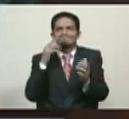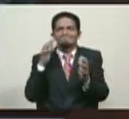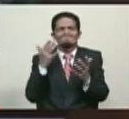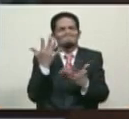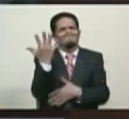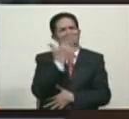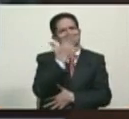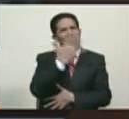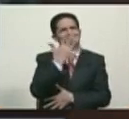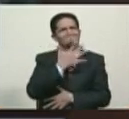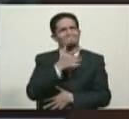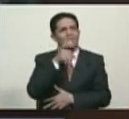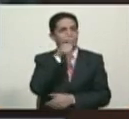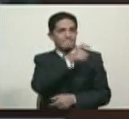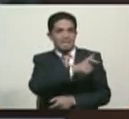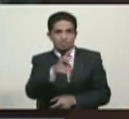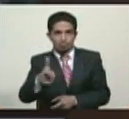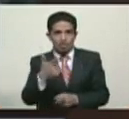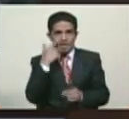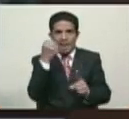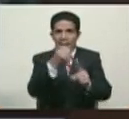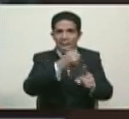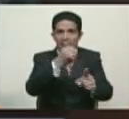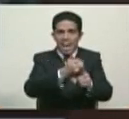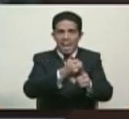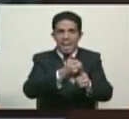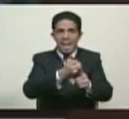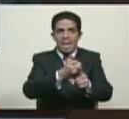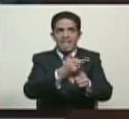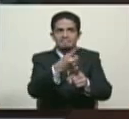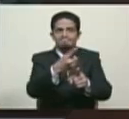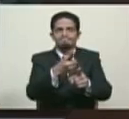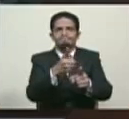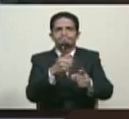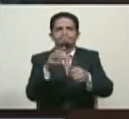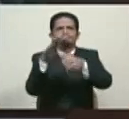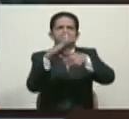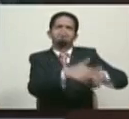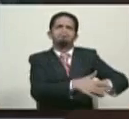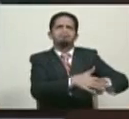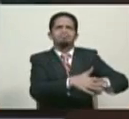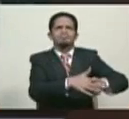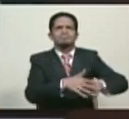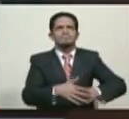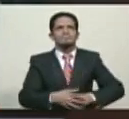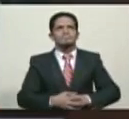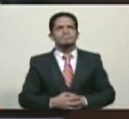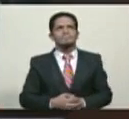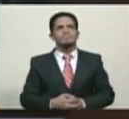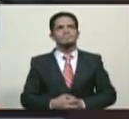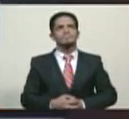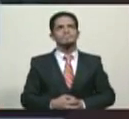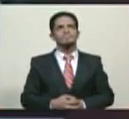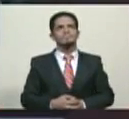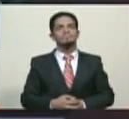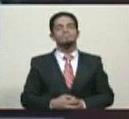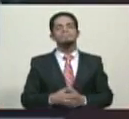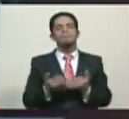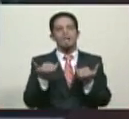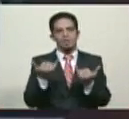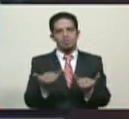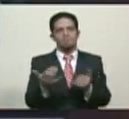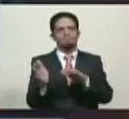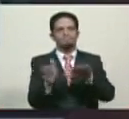luchan incansablemente por la libertad se han visto reprimidos en sus humanos intentos. Ahora bien,